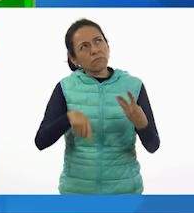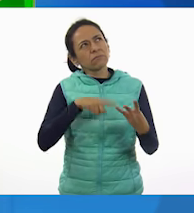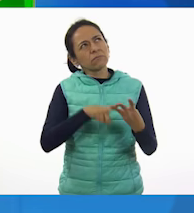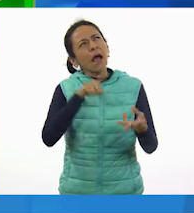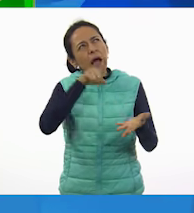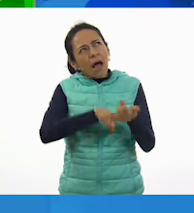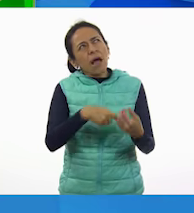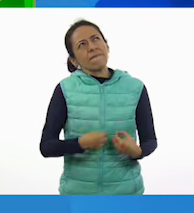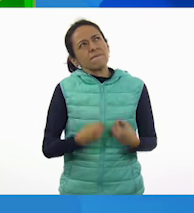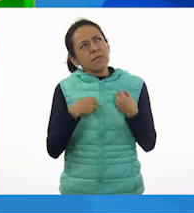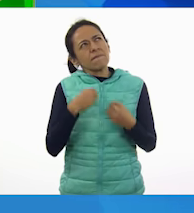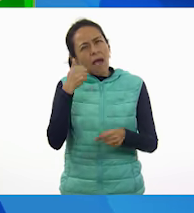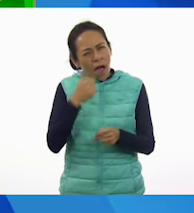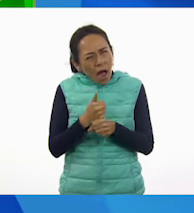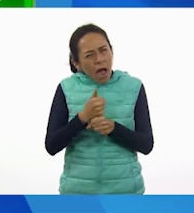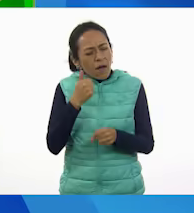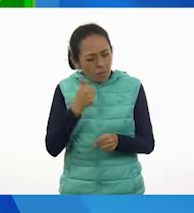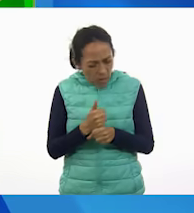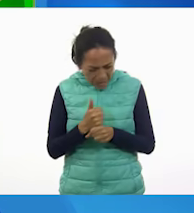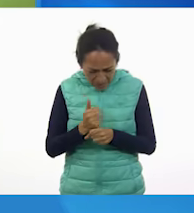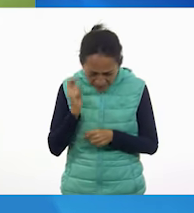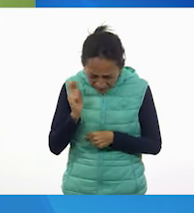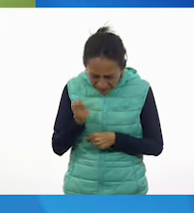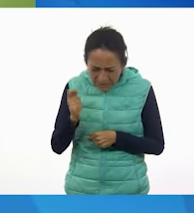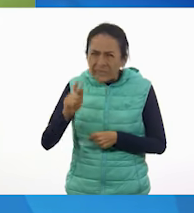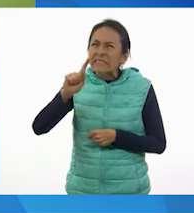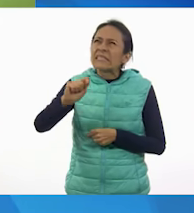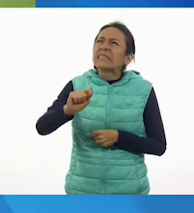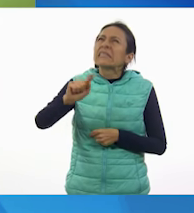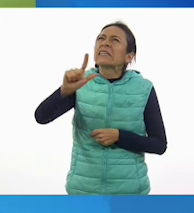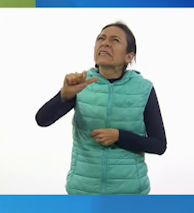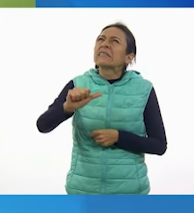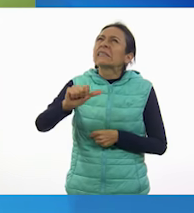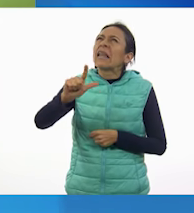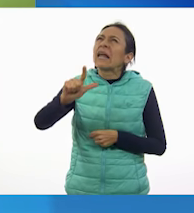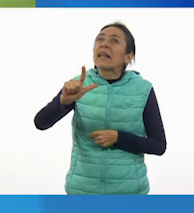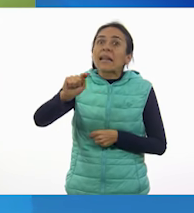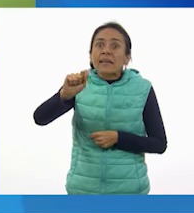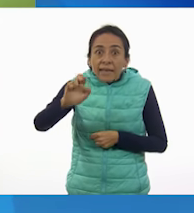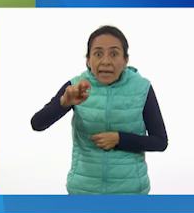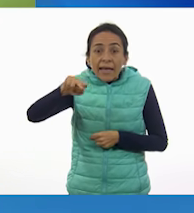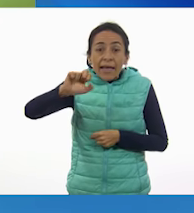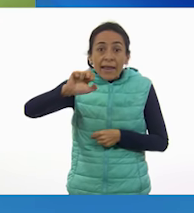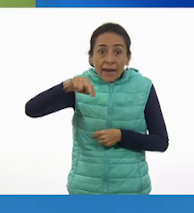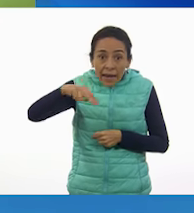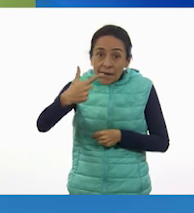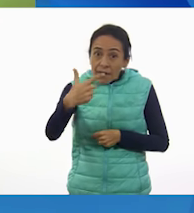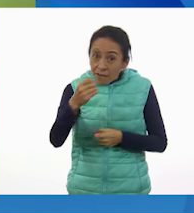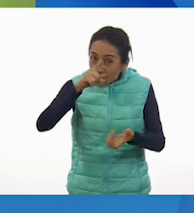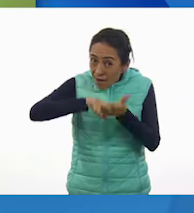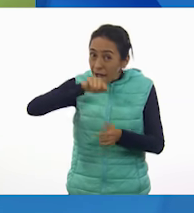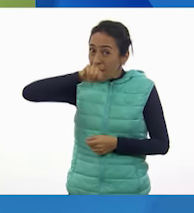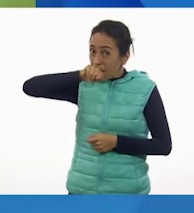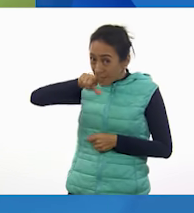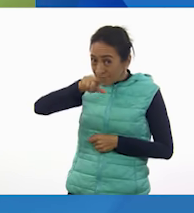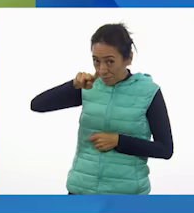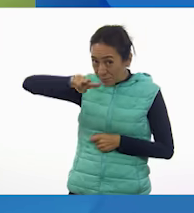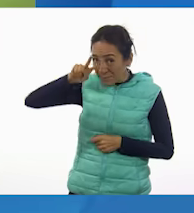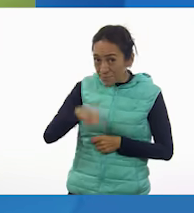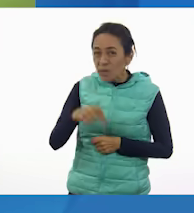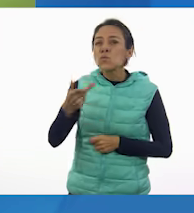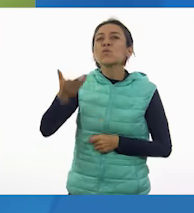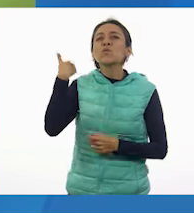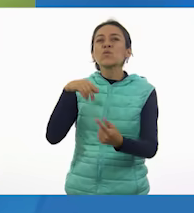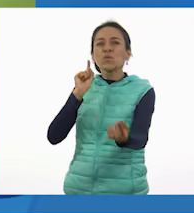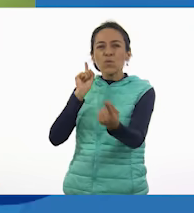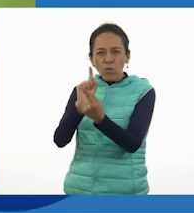Tlalte... Tlal... Tlaltenango, en Jalisco, ¿no? Cuando te conocimos, dijiste que cada